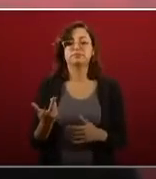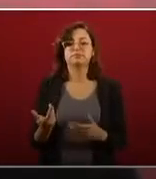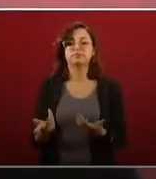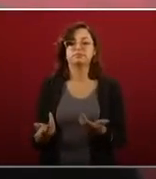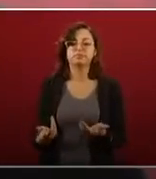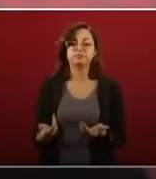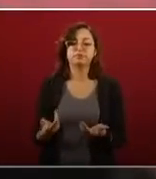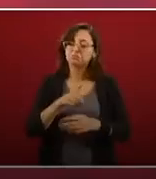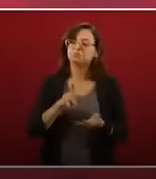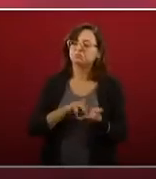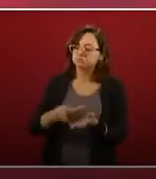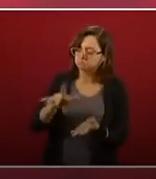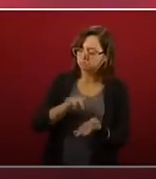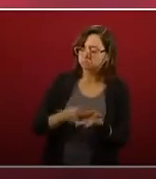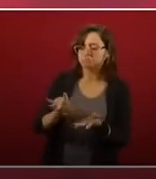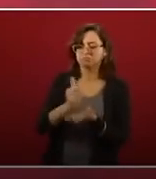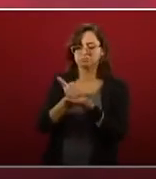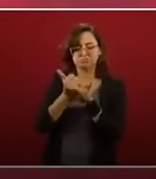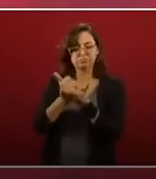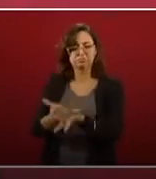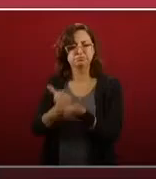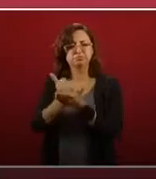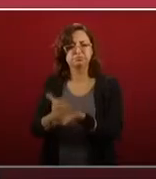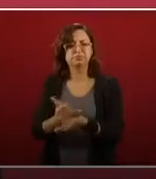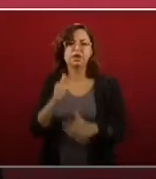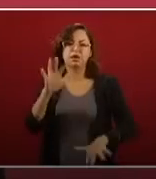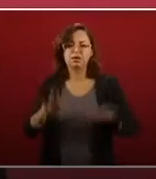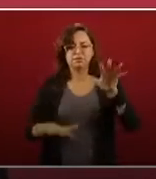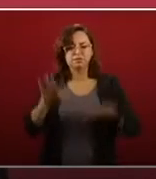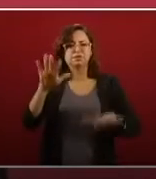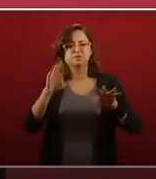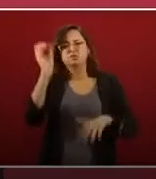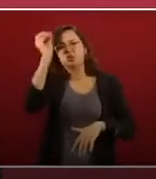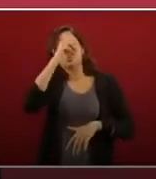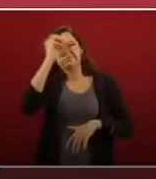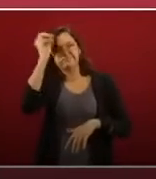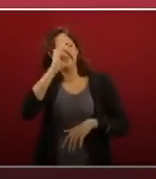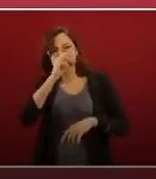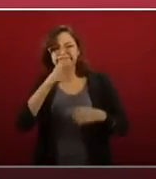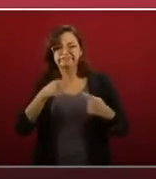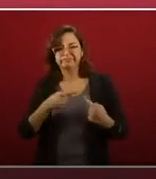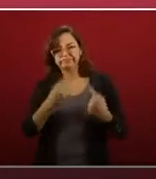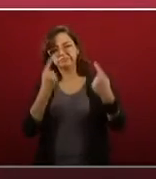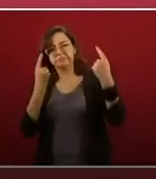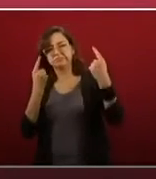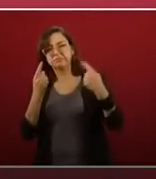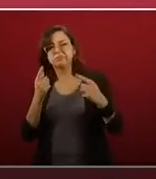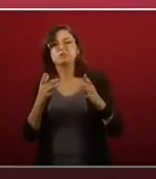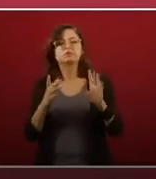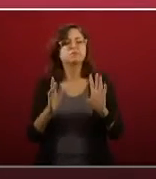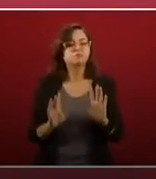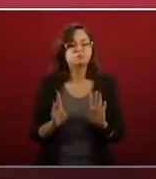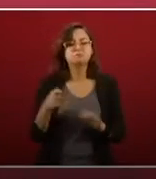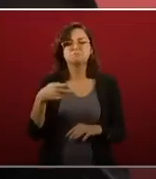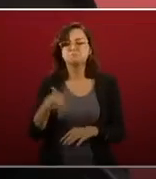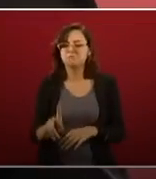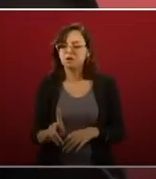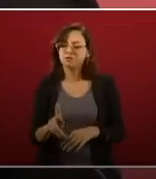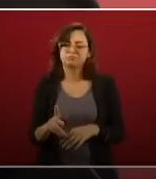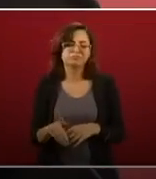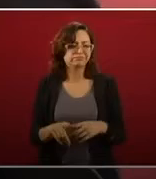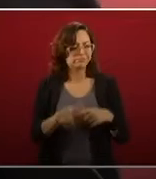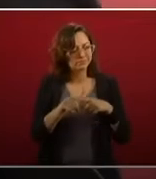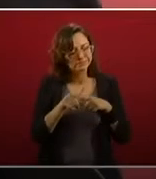cooperando, ayudando. Tenemos algunas diferencias a veces, pero hay diálogo